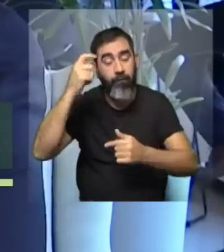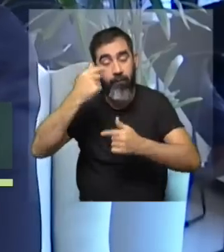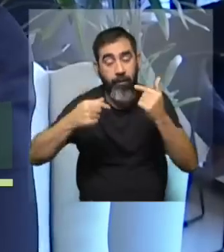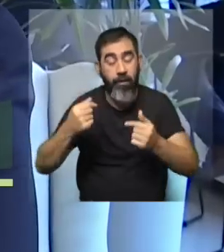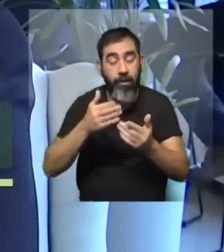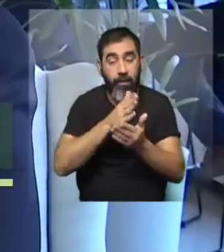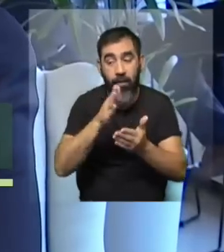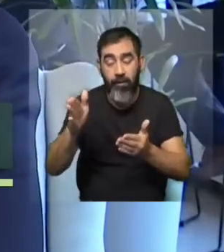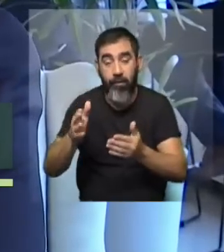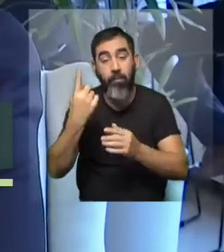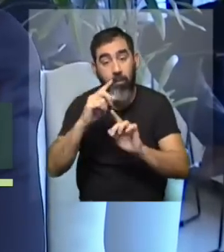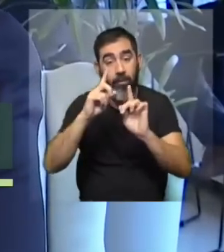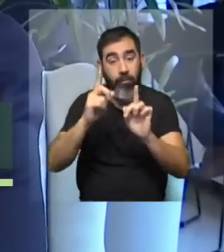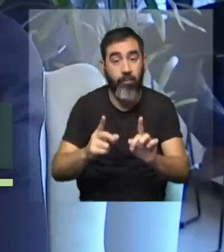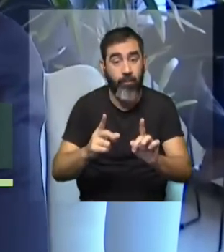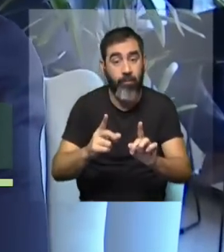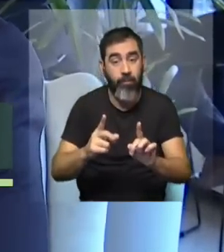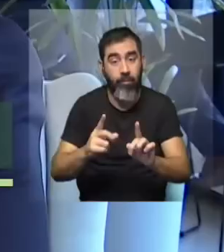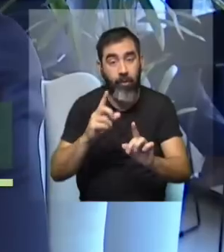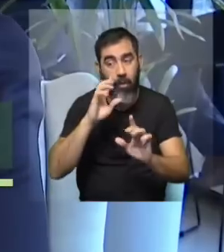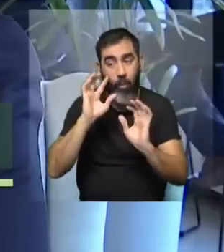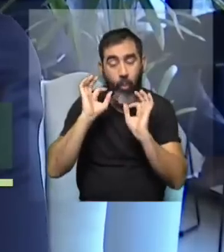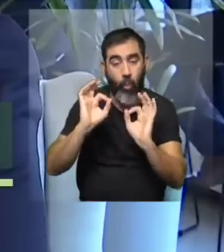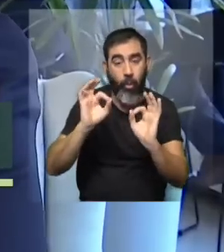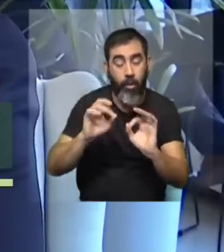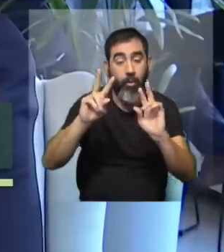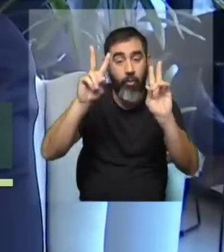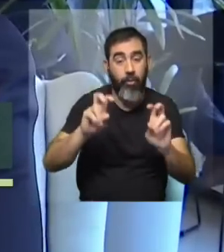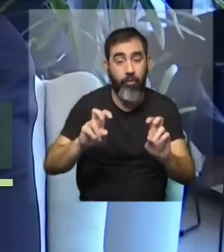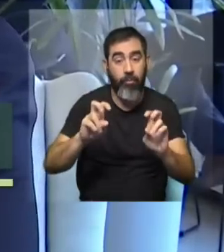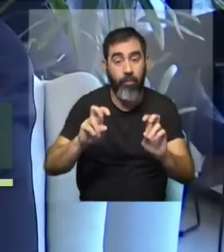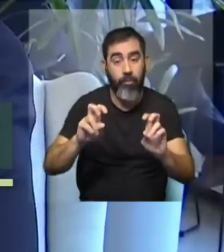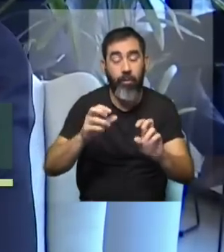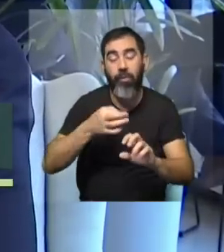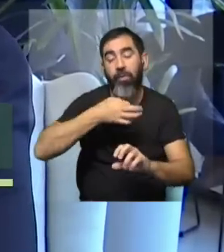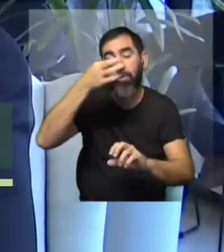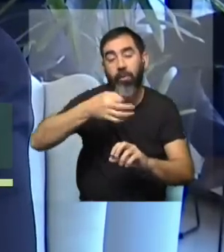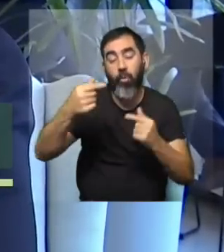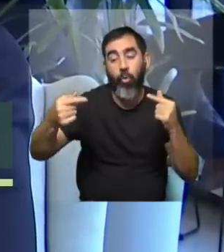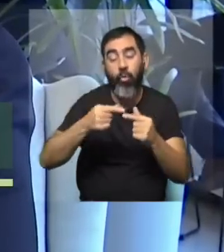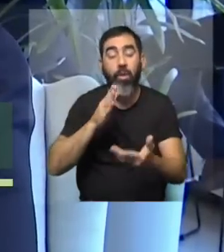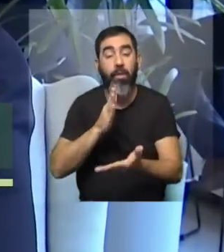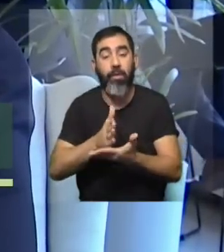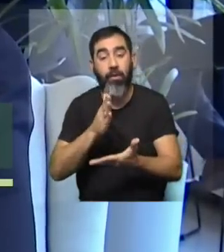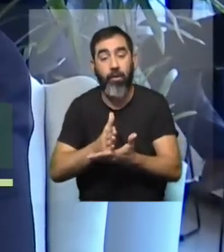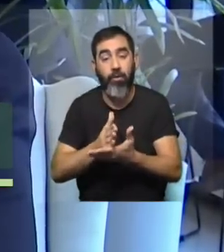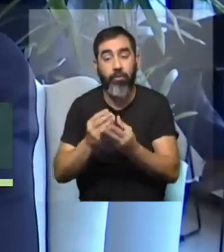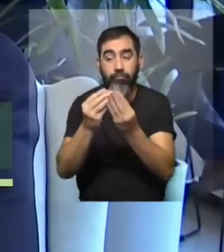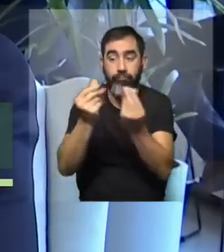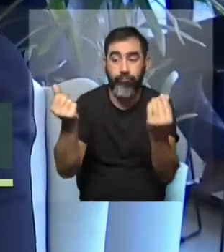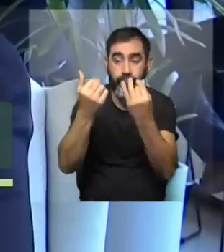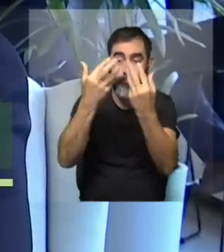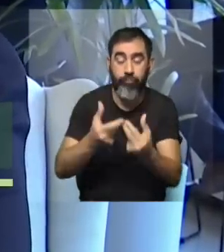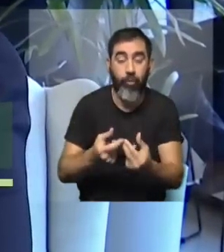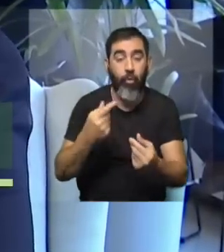de pensamientos pero también tenemos que tener un gran alerta con respecto a aquellos que vienen con discursos anti derechos de desarticulación